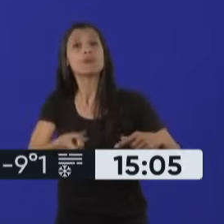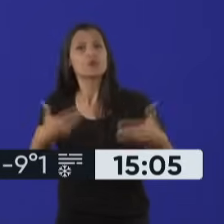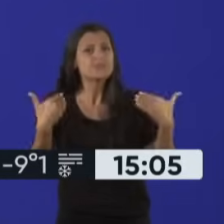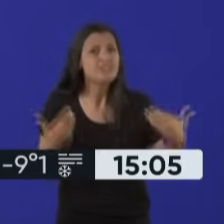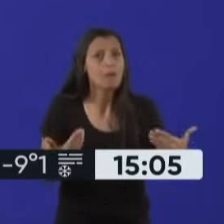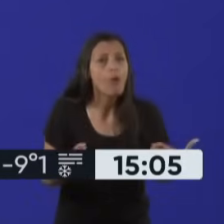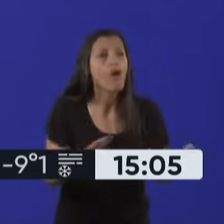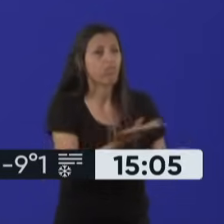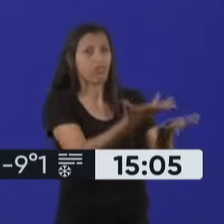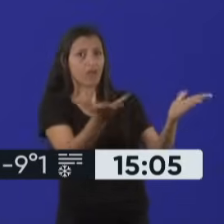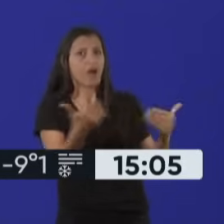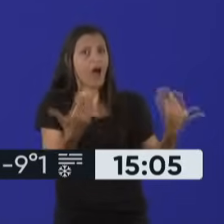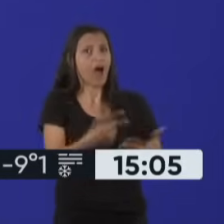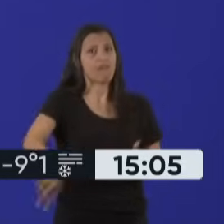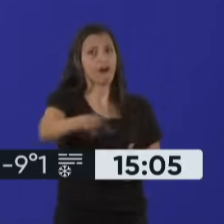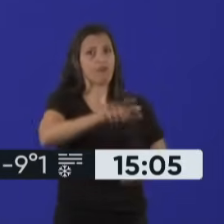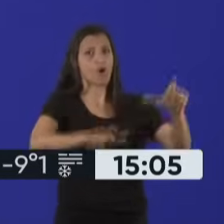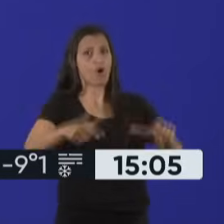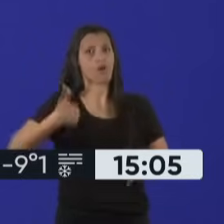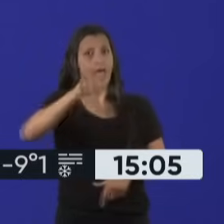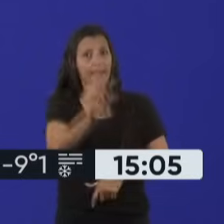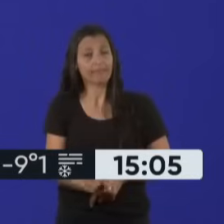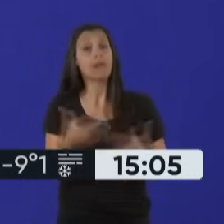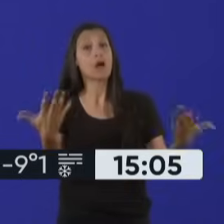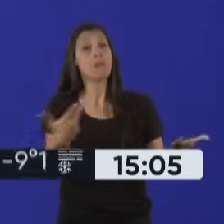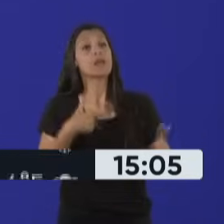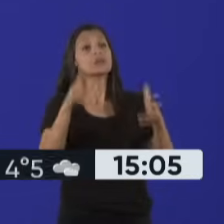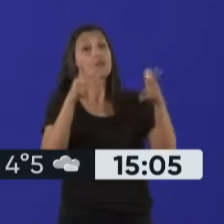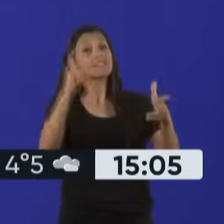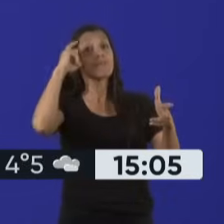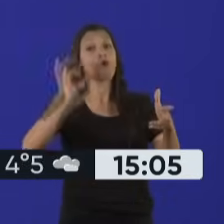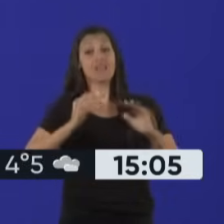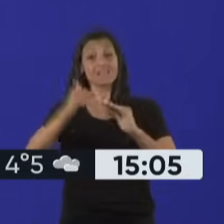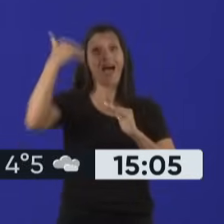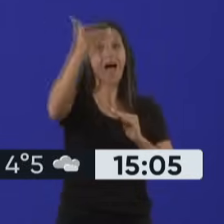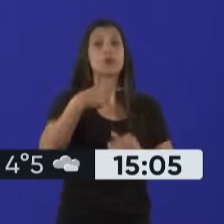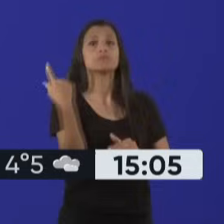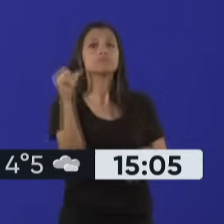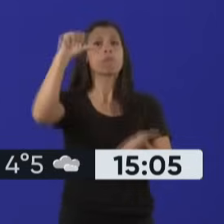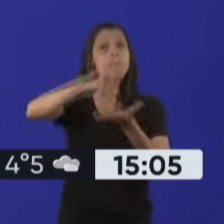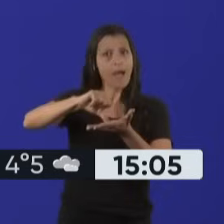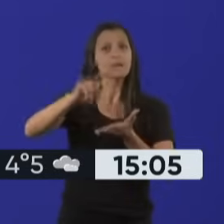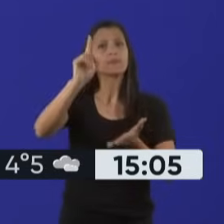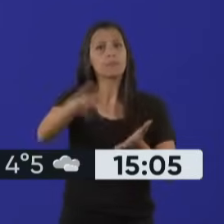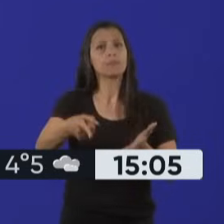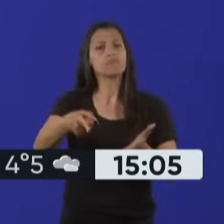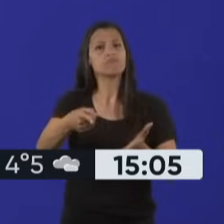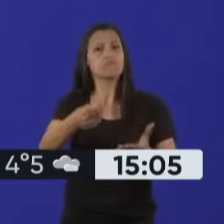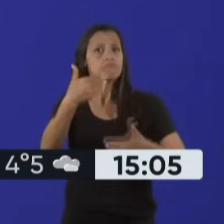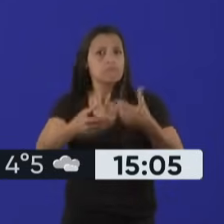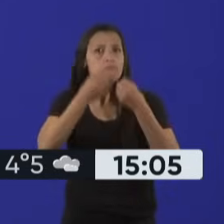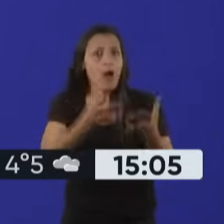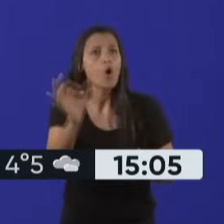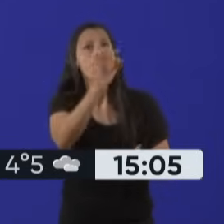posible. Y es por eso que decimos que en 10 años nos vamos a convertir en un país de altos ingresos, en 20 años